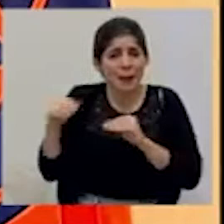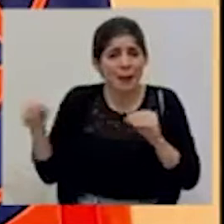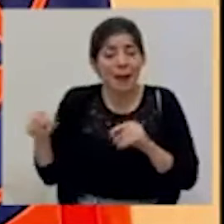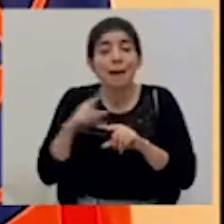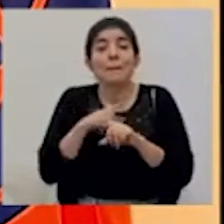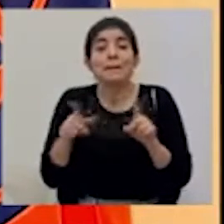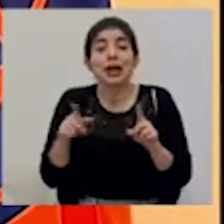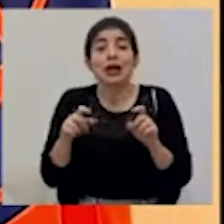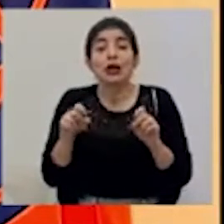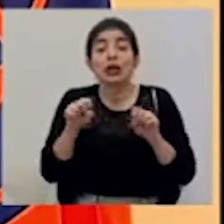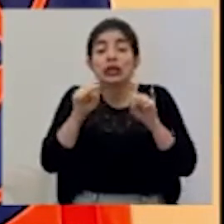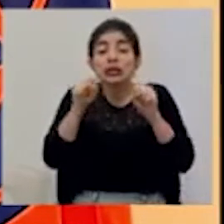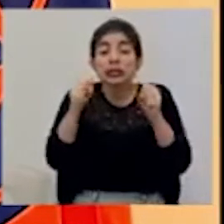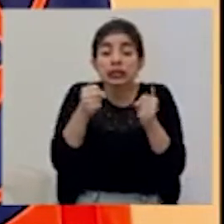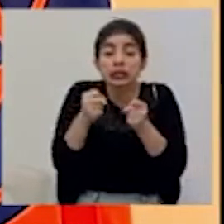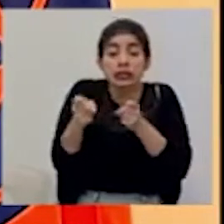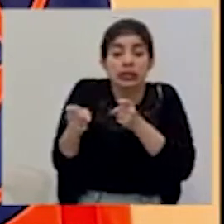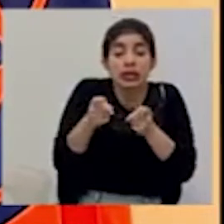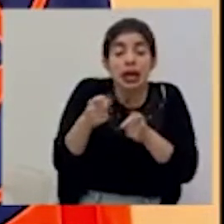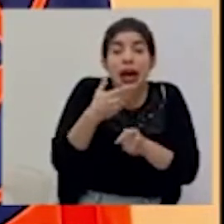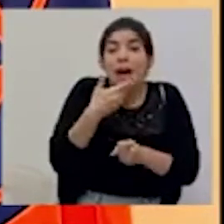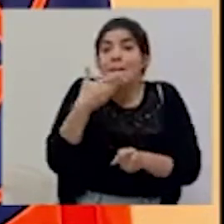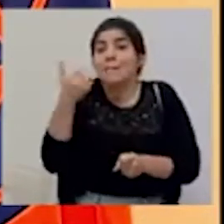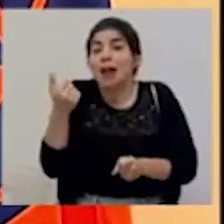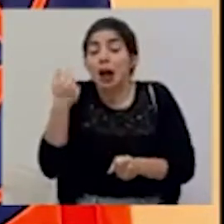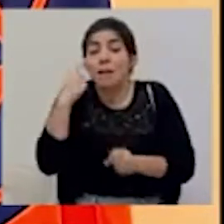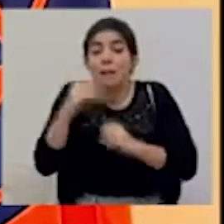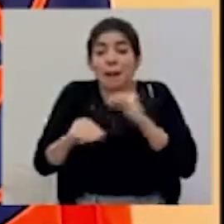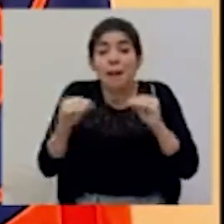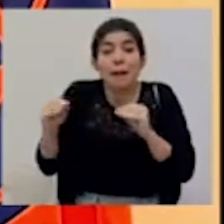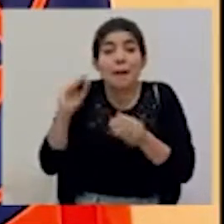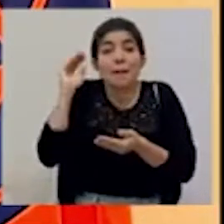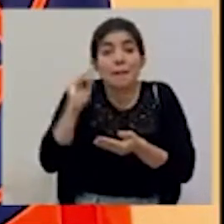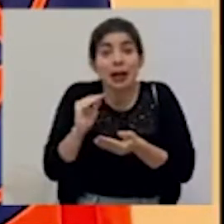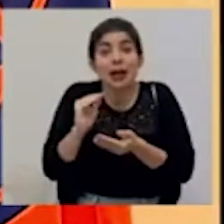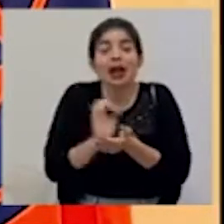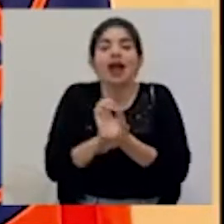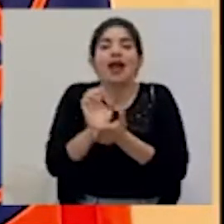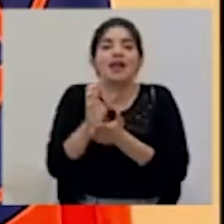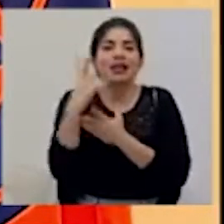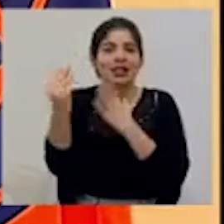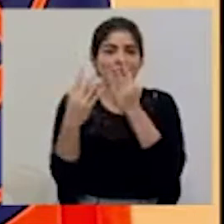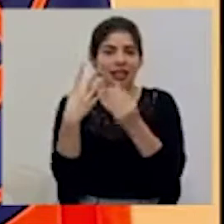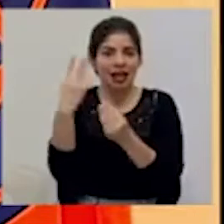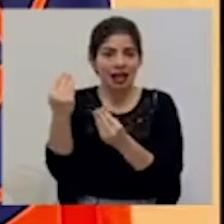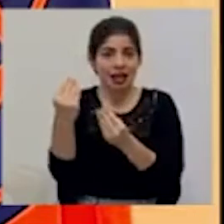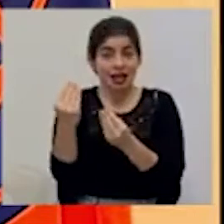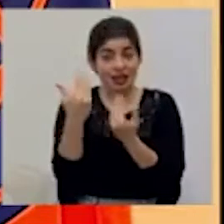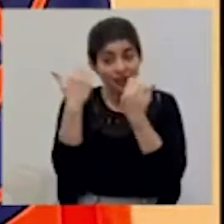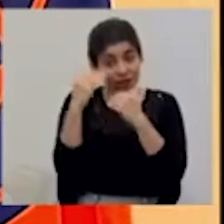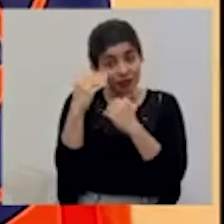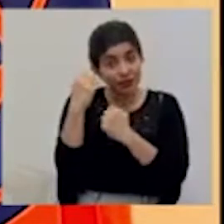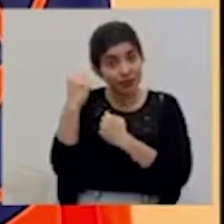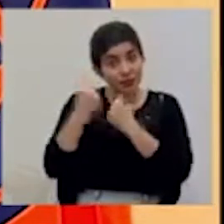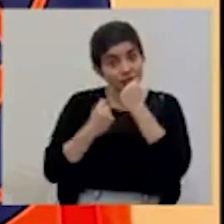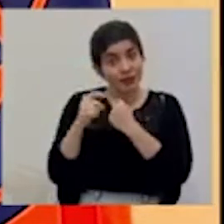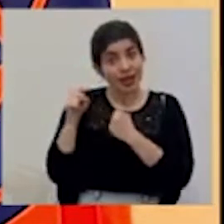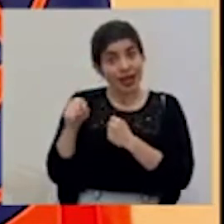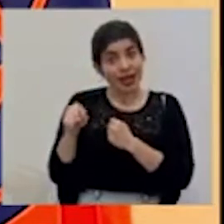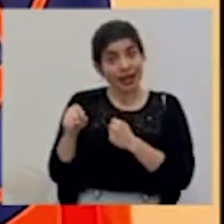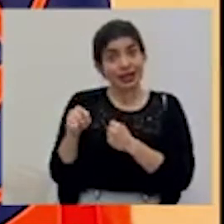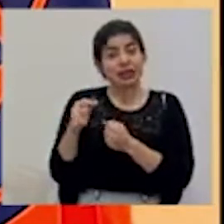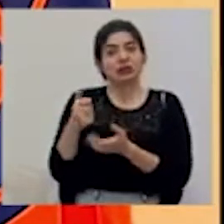de contención y para reducir la transmisión es evitar la movilidad. La restricción vehicular es